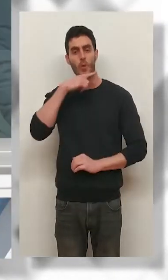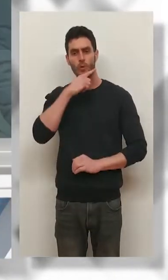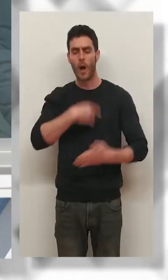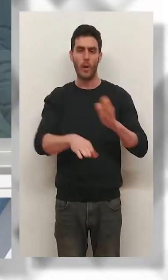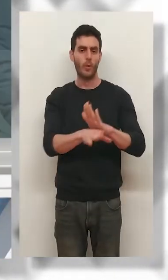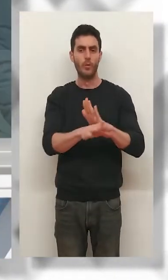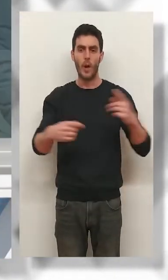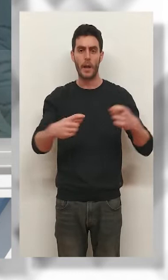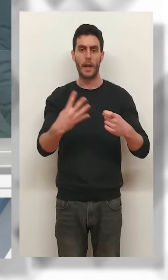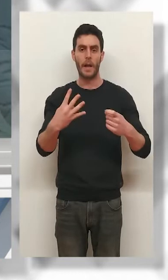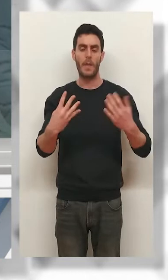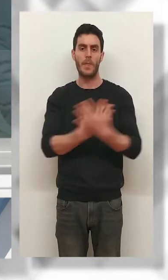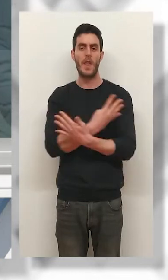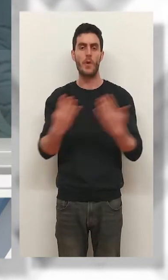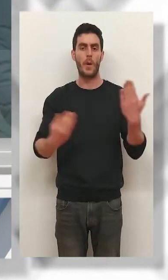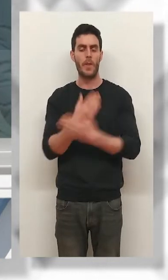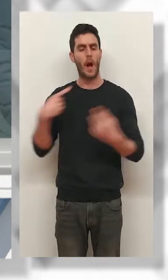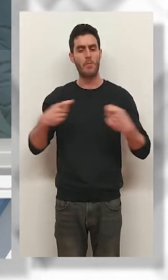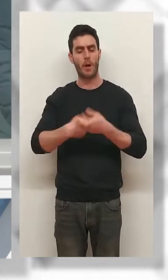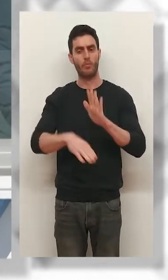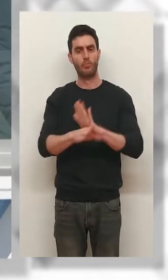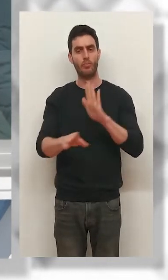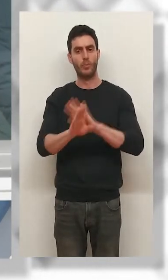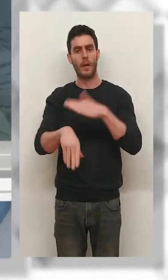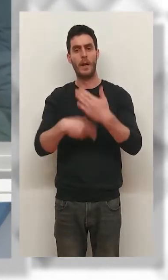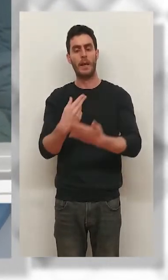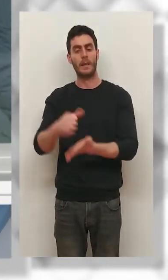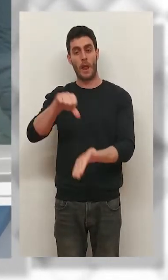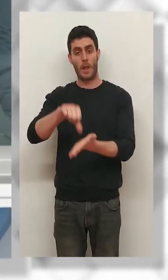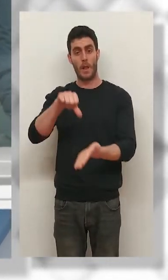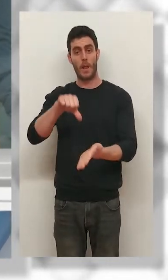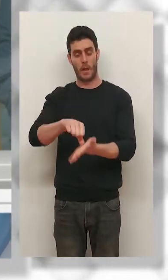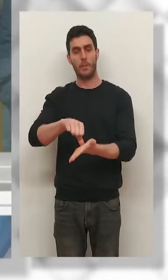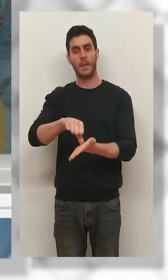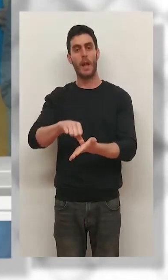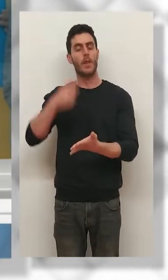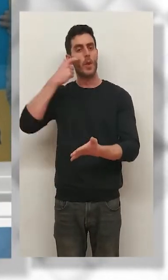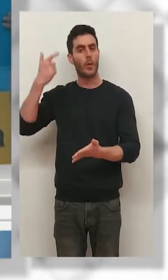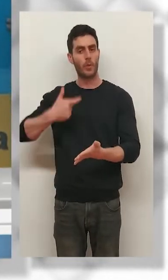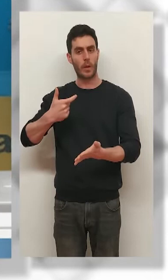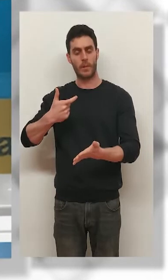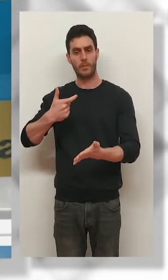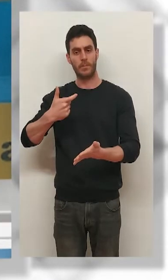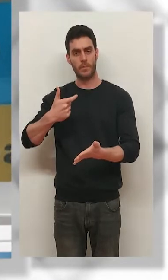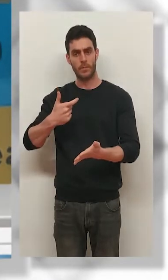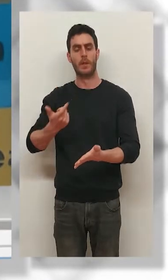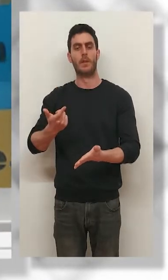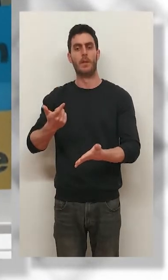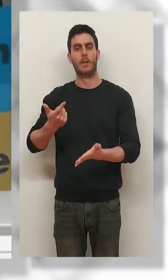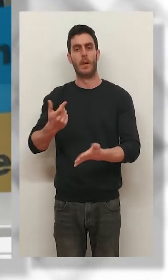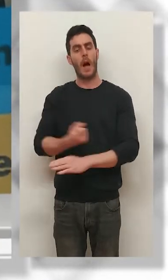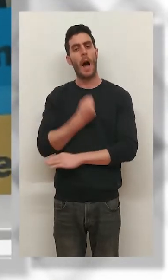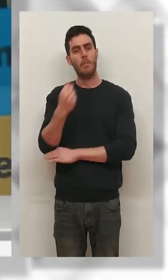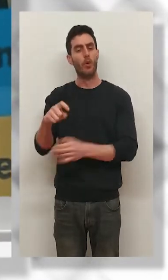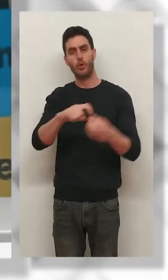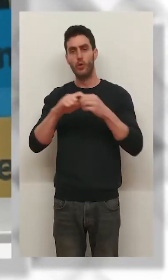Rusia mantiene su ofensiva tras 19 días de guerra mientras prosigue su avance hacia Kiev. A más de 3.000 kilómetros de distancia, aquí en La Rioja, las